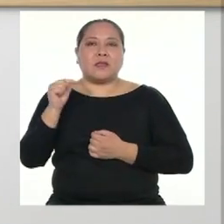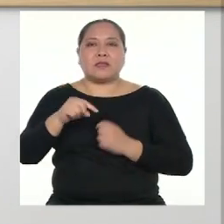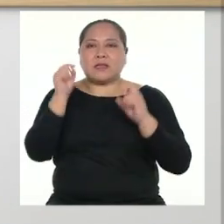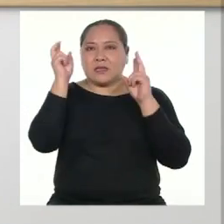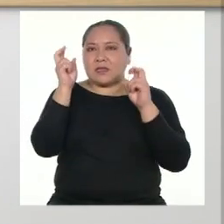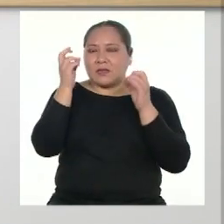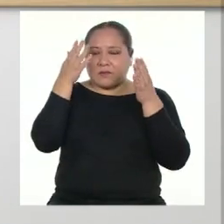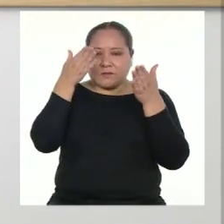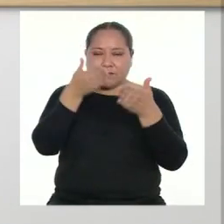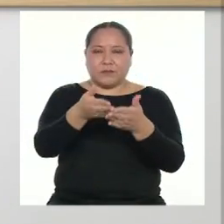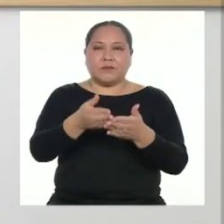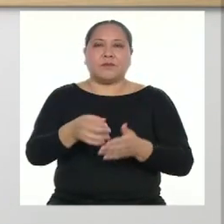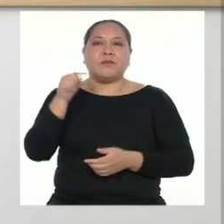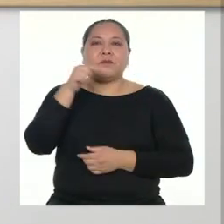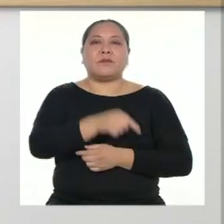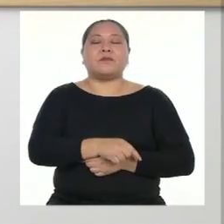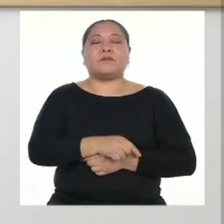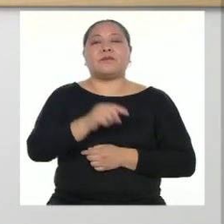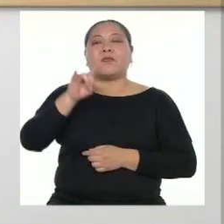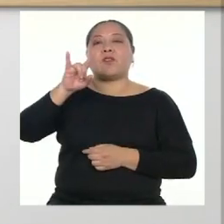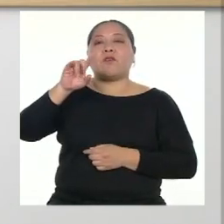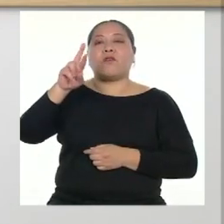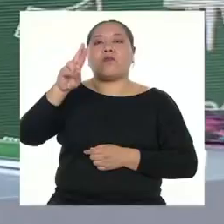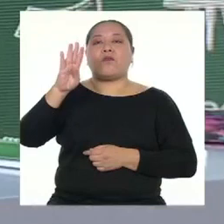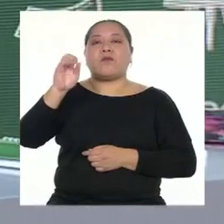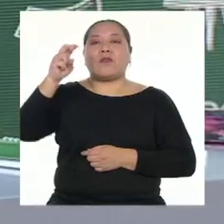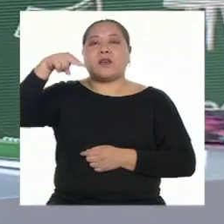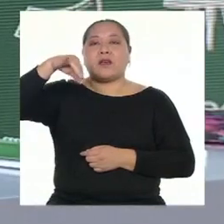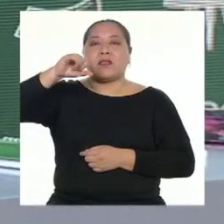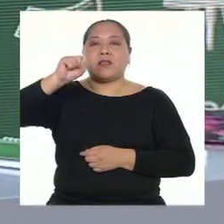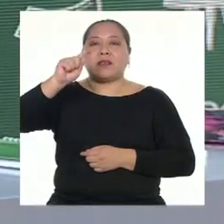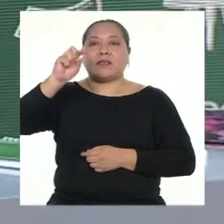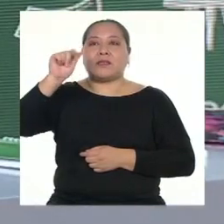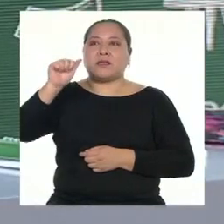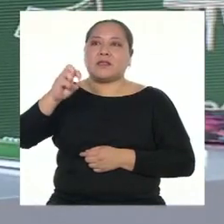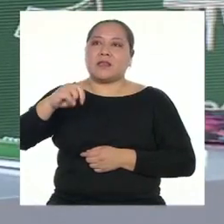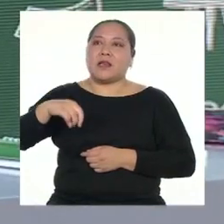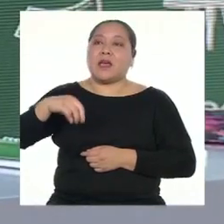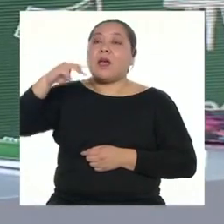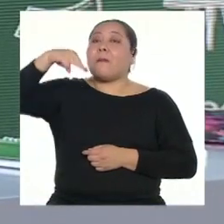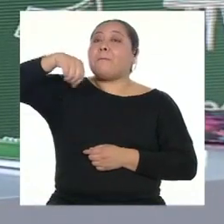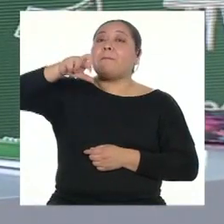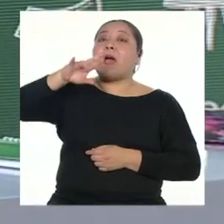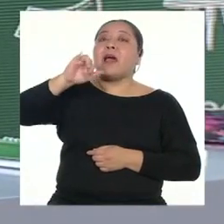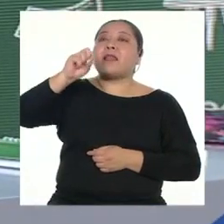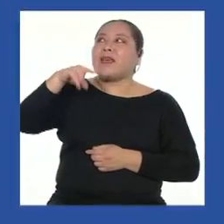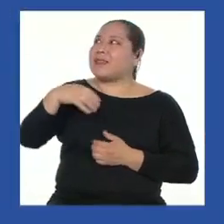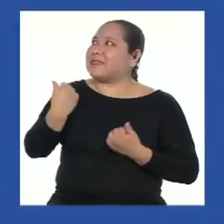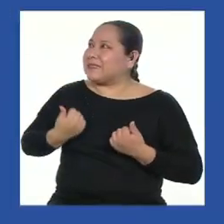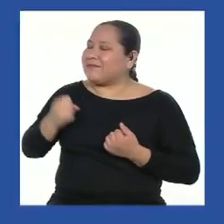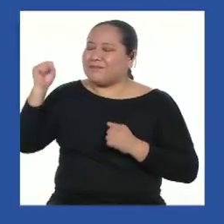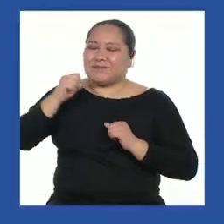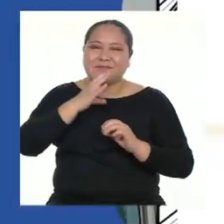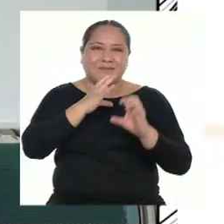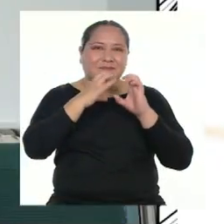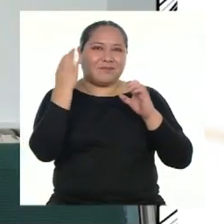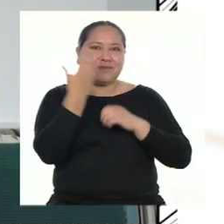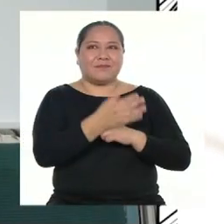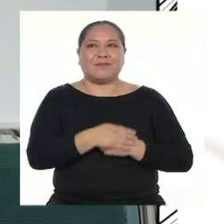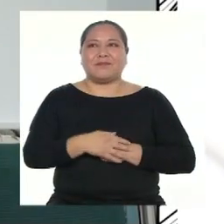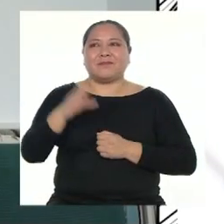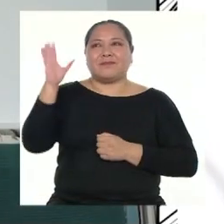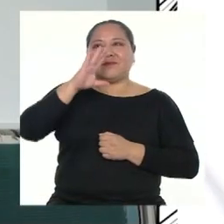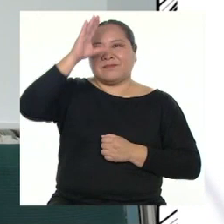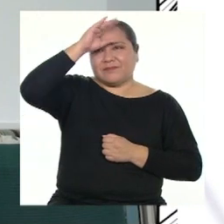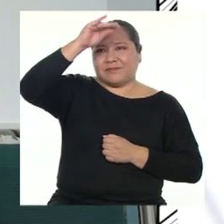particular. Ella es la urbanista Mariana Alegre. ¿Sí? ¡Genial! Vamos a hablar con ella. Hola